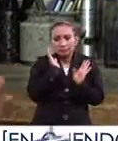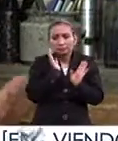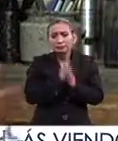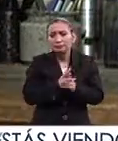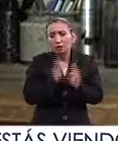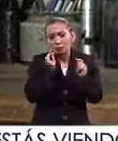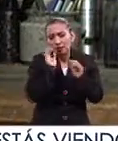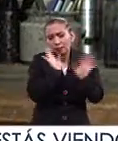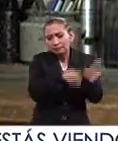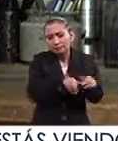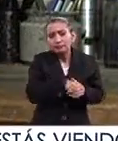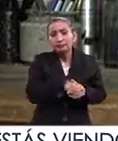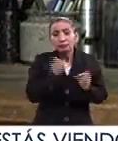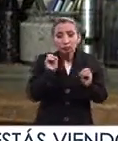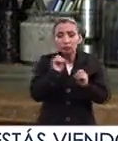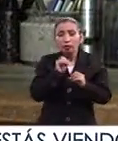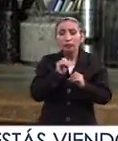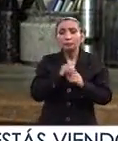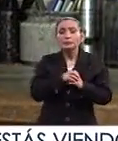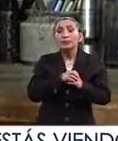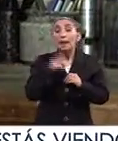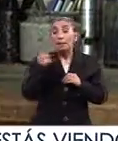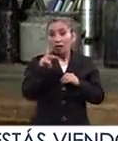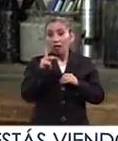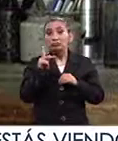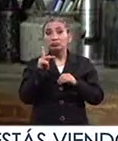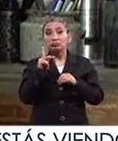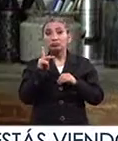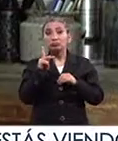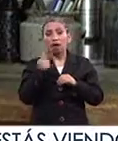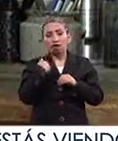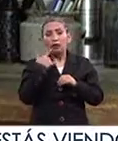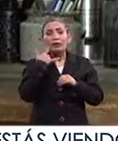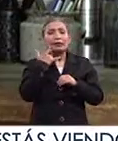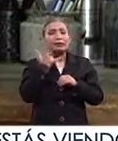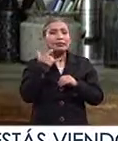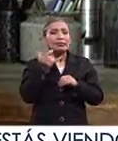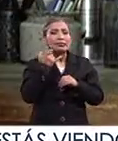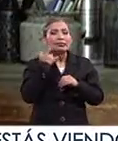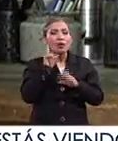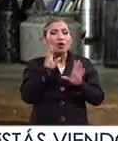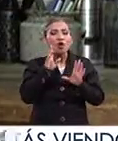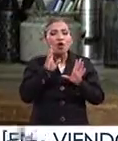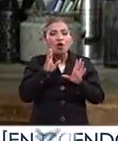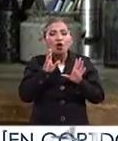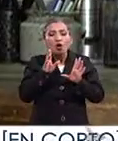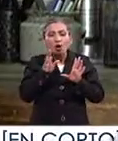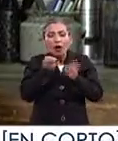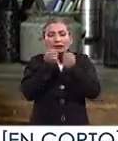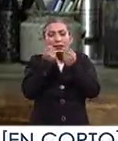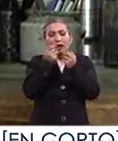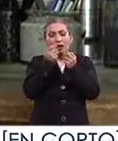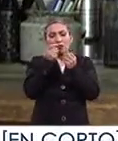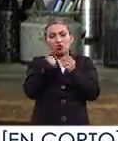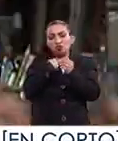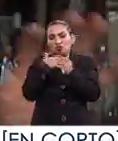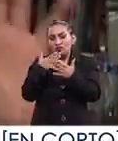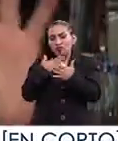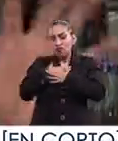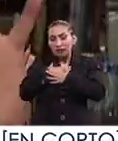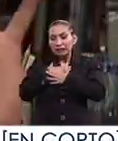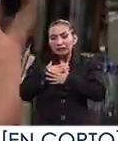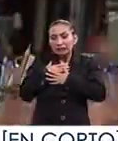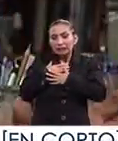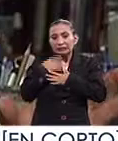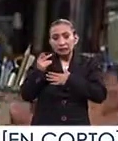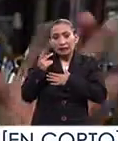con, uh-huh, ¿no?, ortodoxas, digamos. Pero sí procuré rescatar esa otra parte que